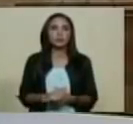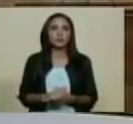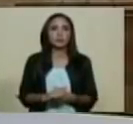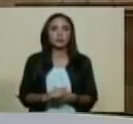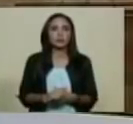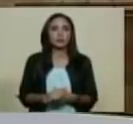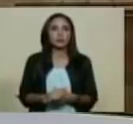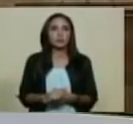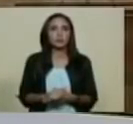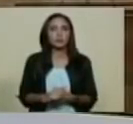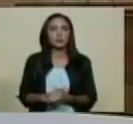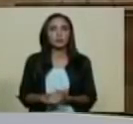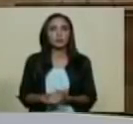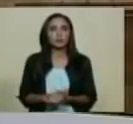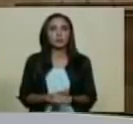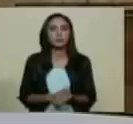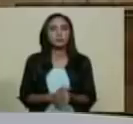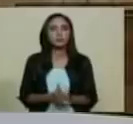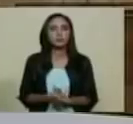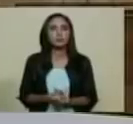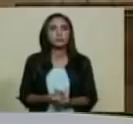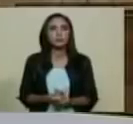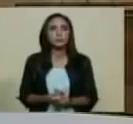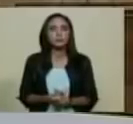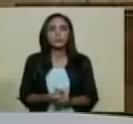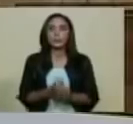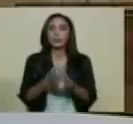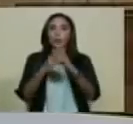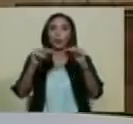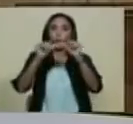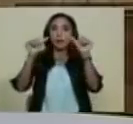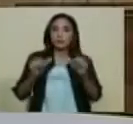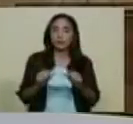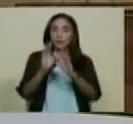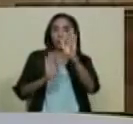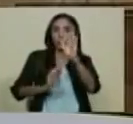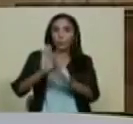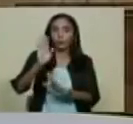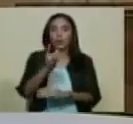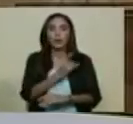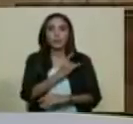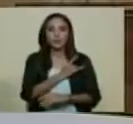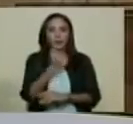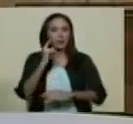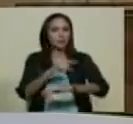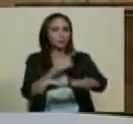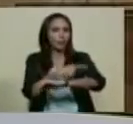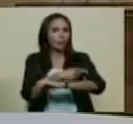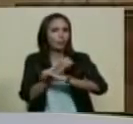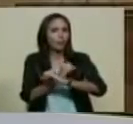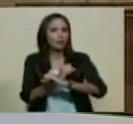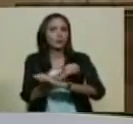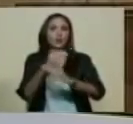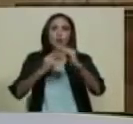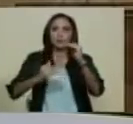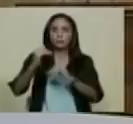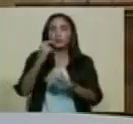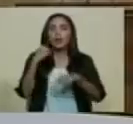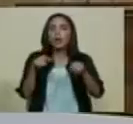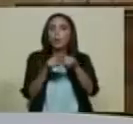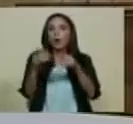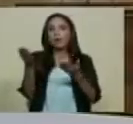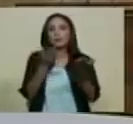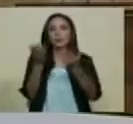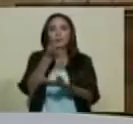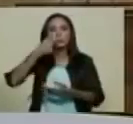como Venezuela, de un sistema universitario poderoso, esté al servicio del